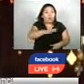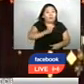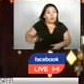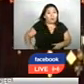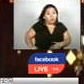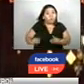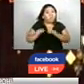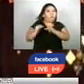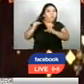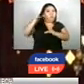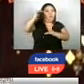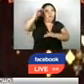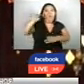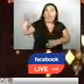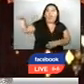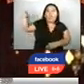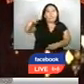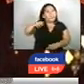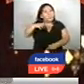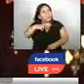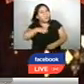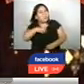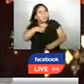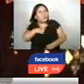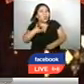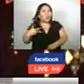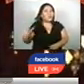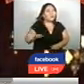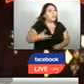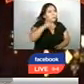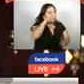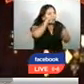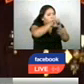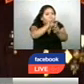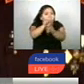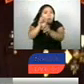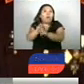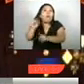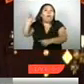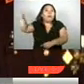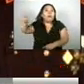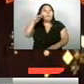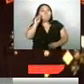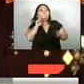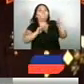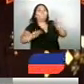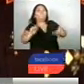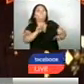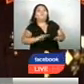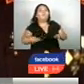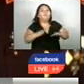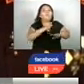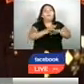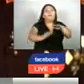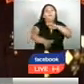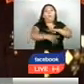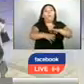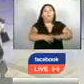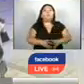adelante. Parece que les molesta que combatamos a los delincuentes, parece que les molesta que combatamos la corrupción.